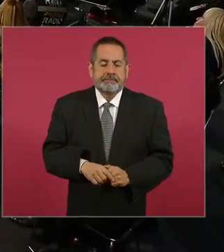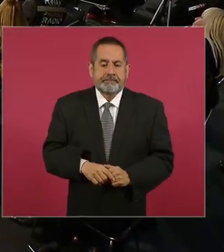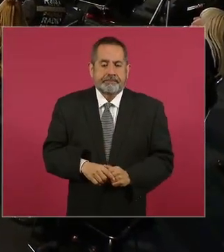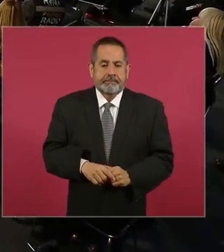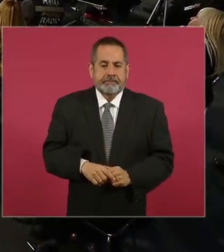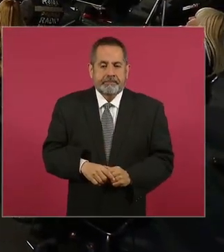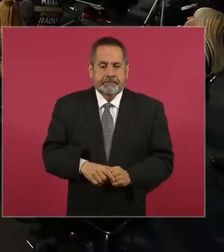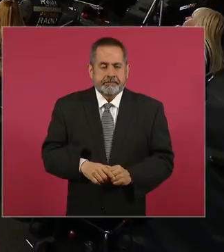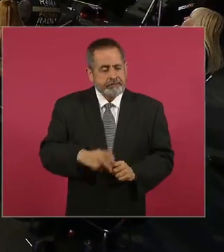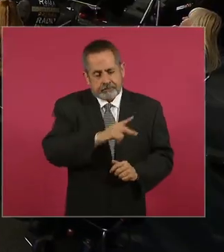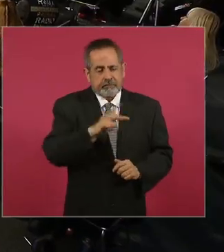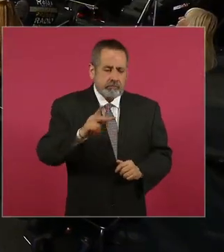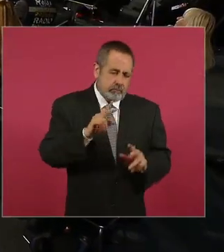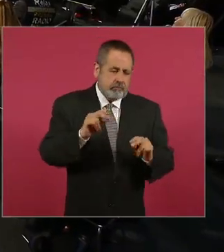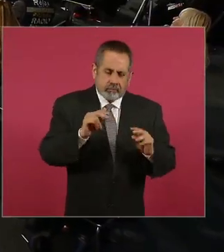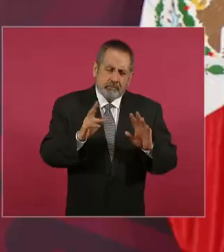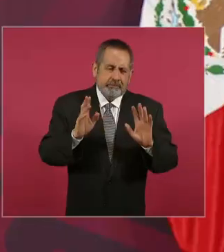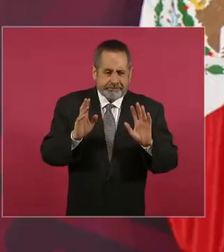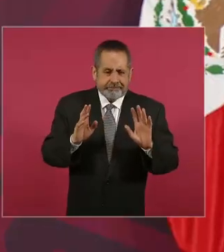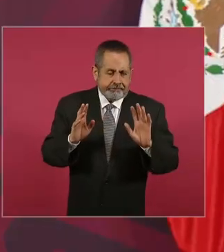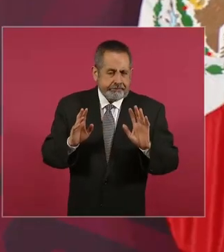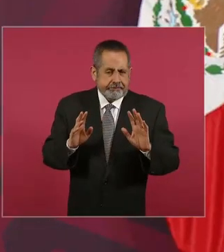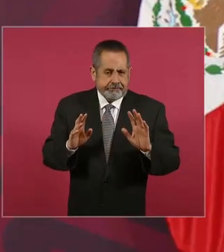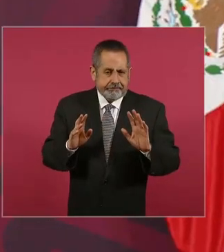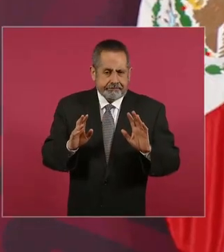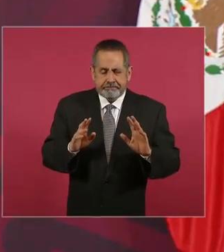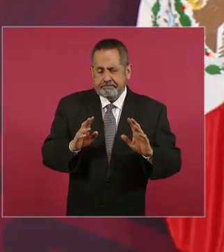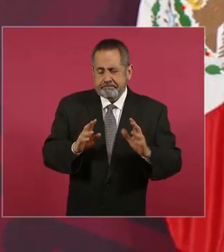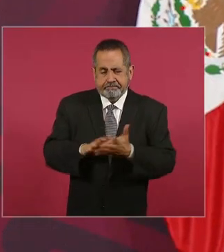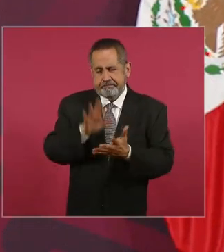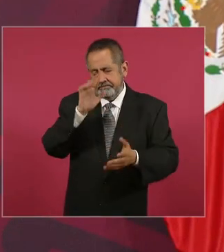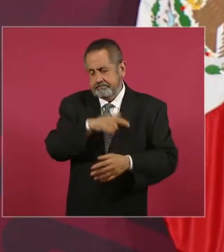O sea, no todos, pues, pero